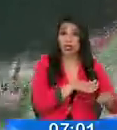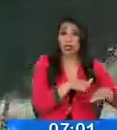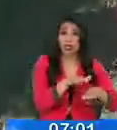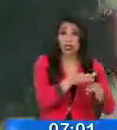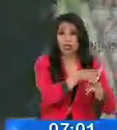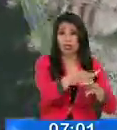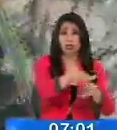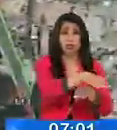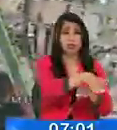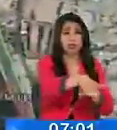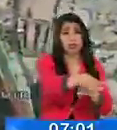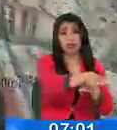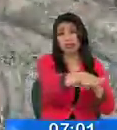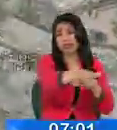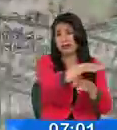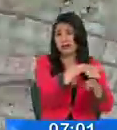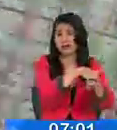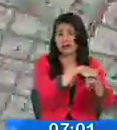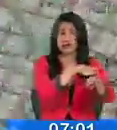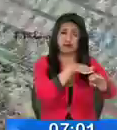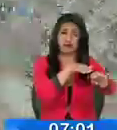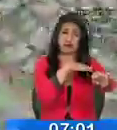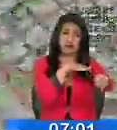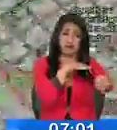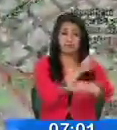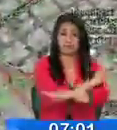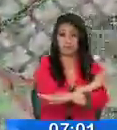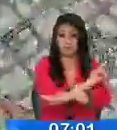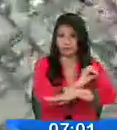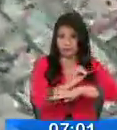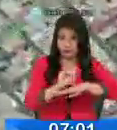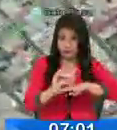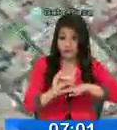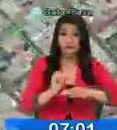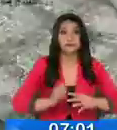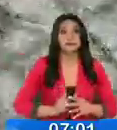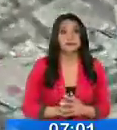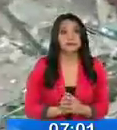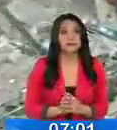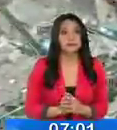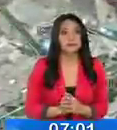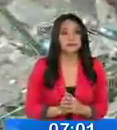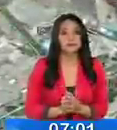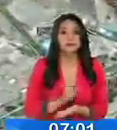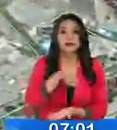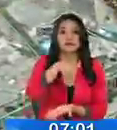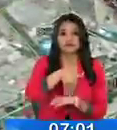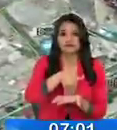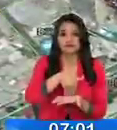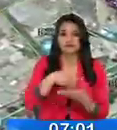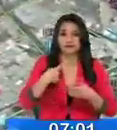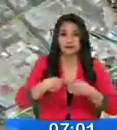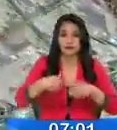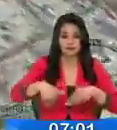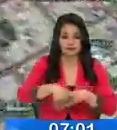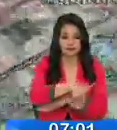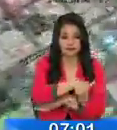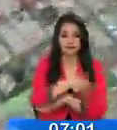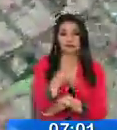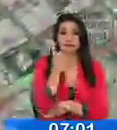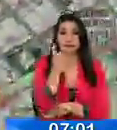en toda la línea de la Avenida Occidental. Si revisamos vías del centro norte de Quito, la 12 de